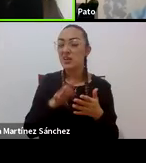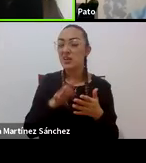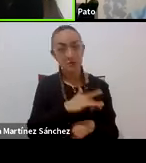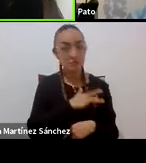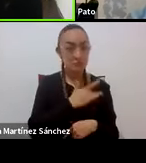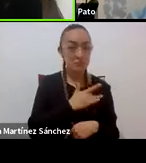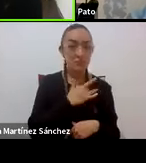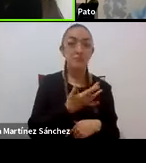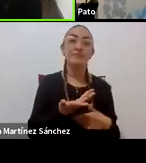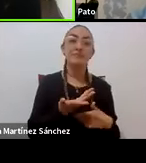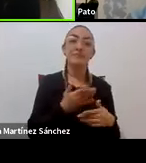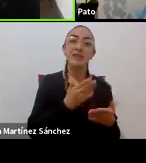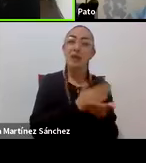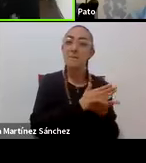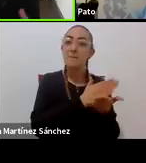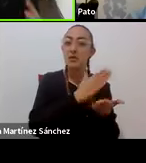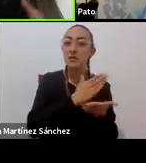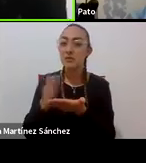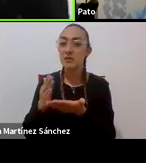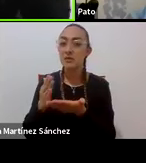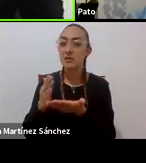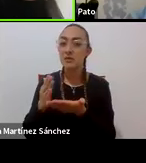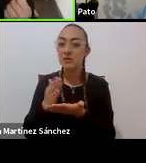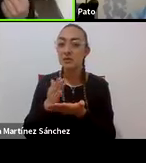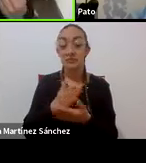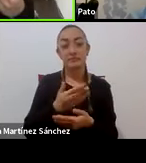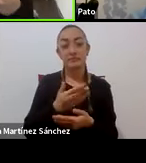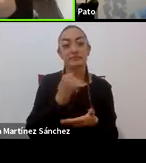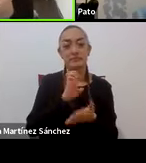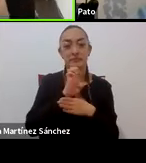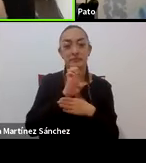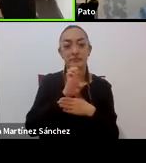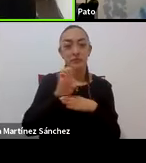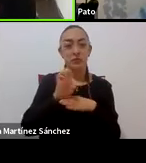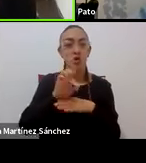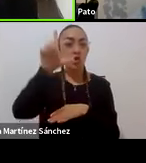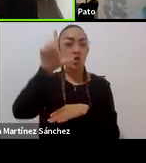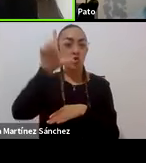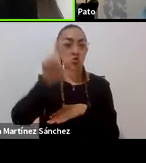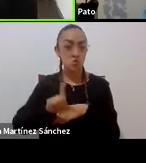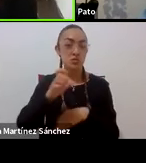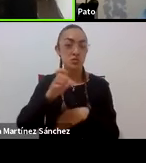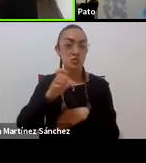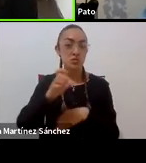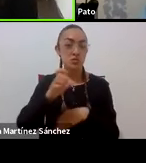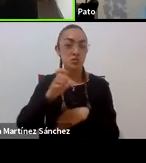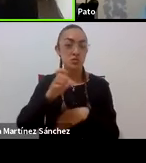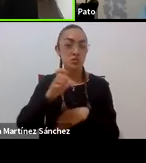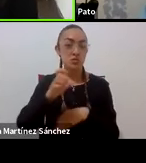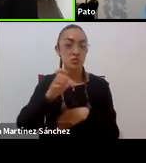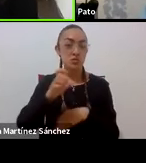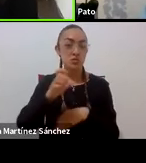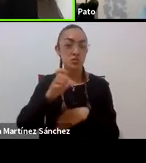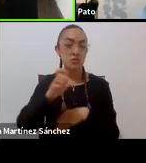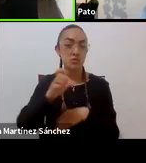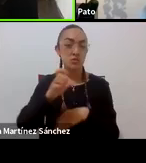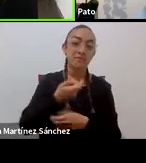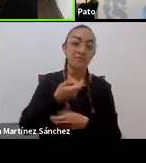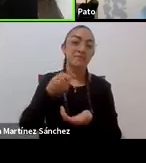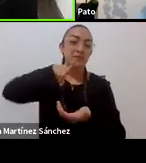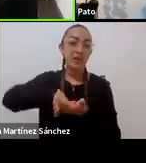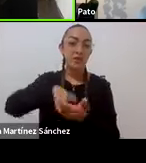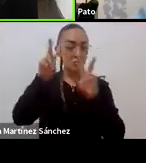Patricio. Y Lunes por la Educación lo que hace es intentar bajar todo esto a las escuelas. Patricio, Jaime y Samuel son